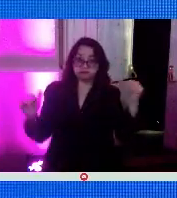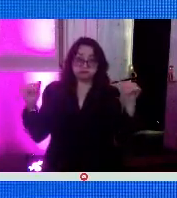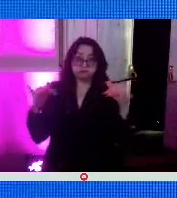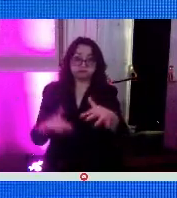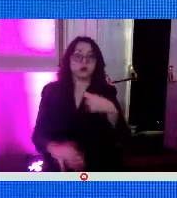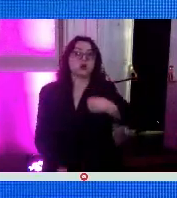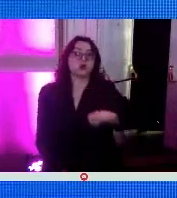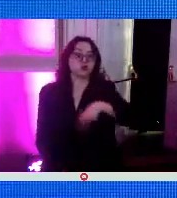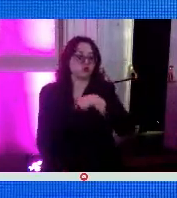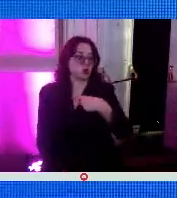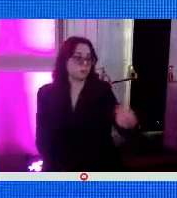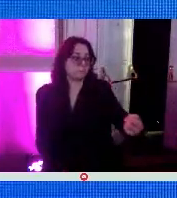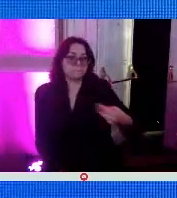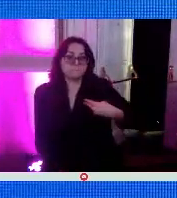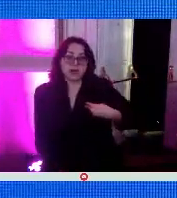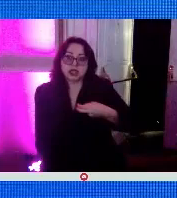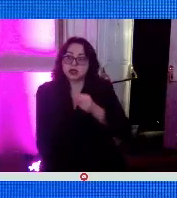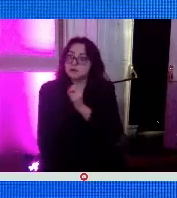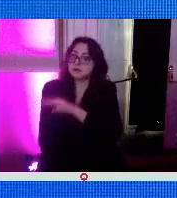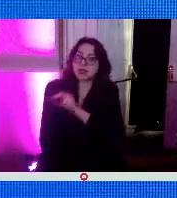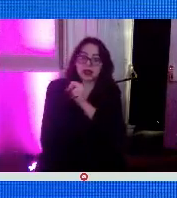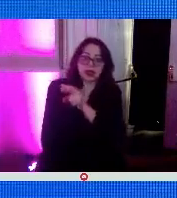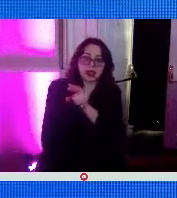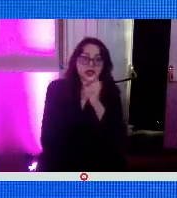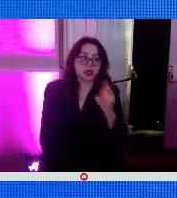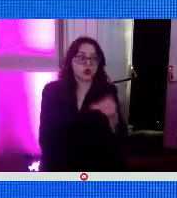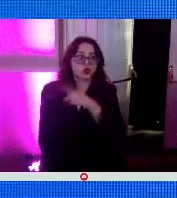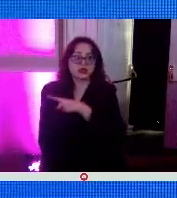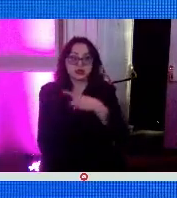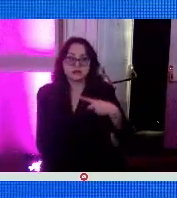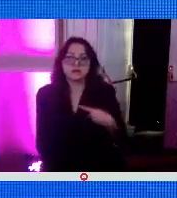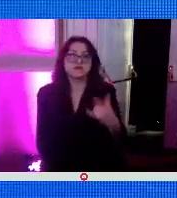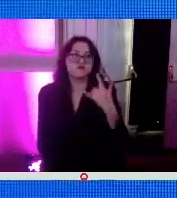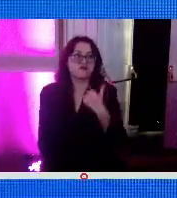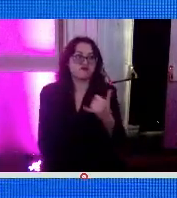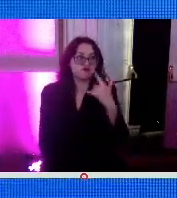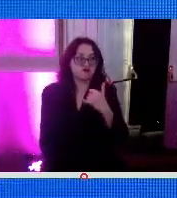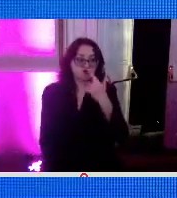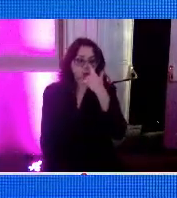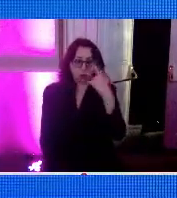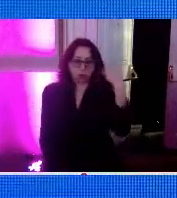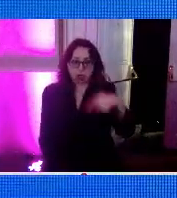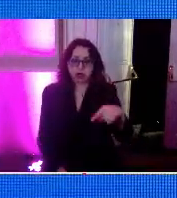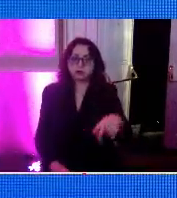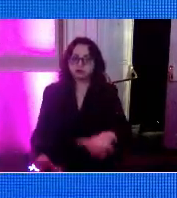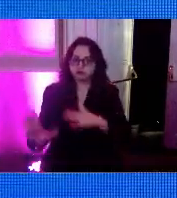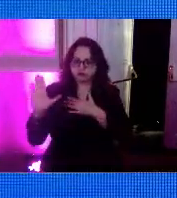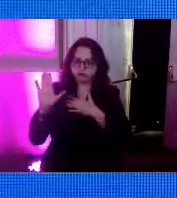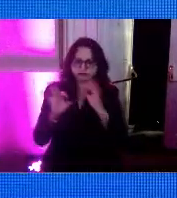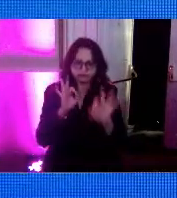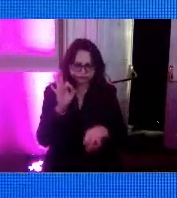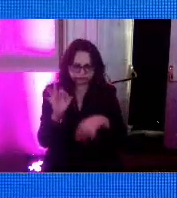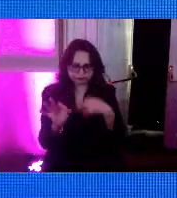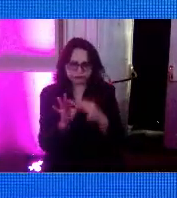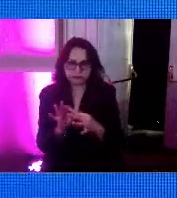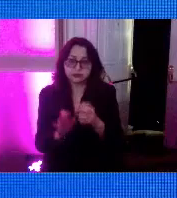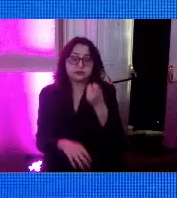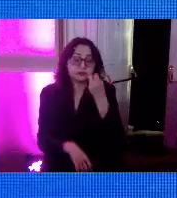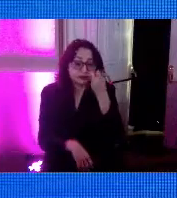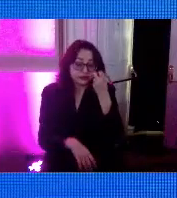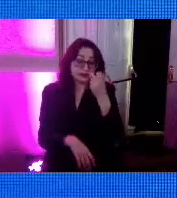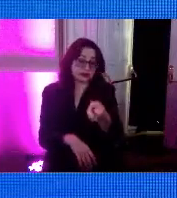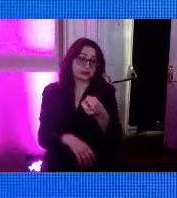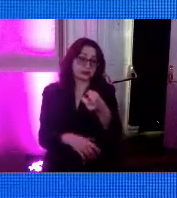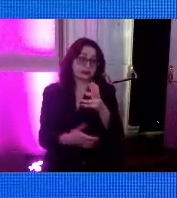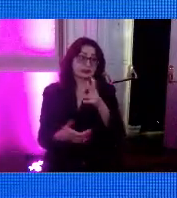compromiso de hacerlo y no bajar nuestras banderas. Entonces, yo creo que ese es uno de los grandes obstáculos para la transformación política que